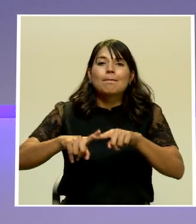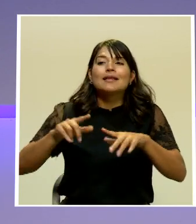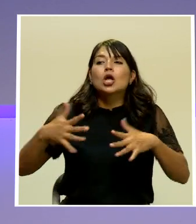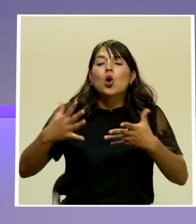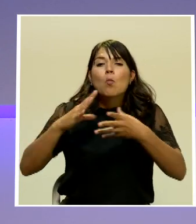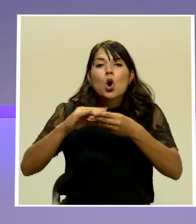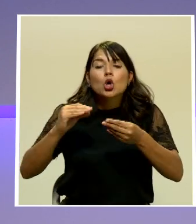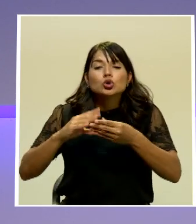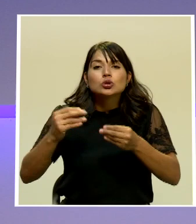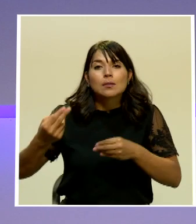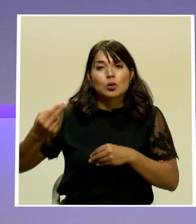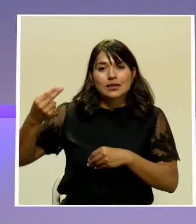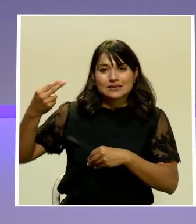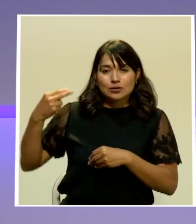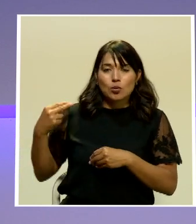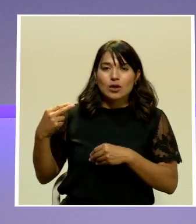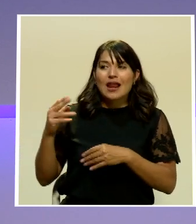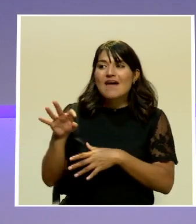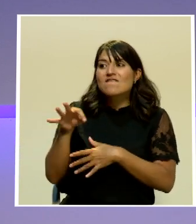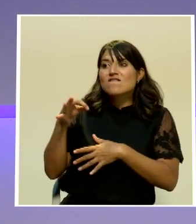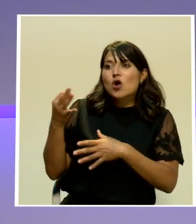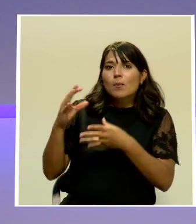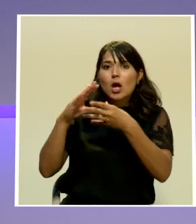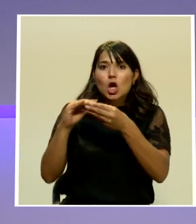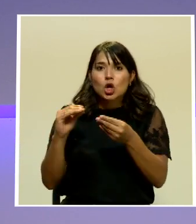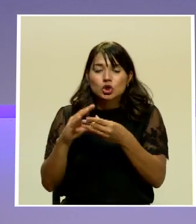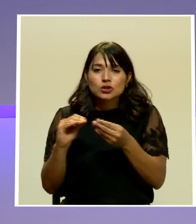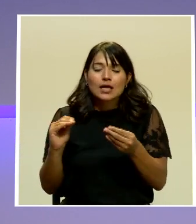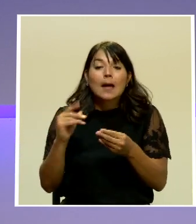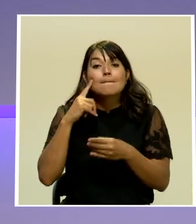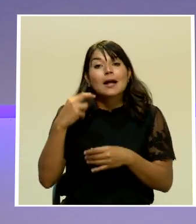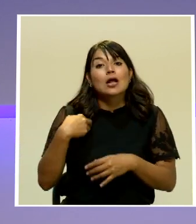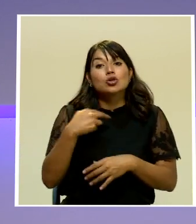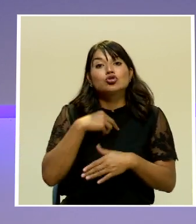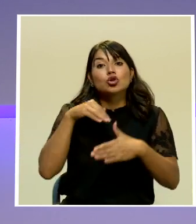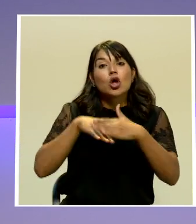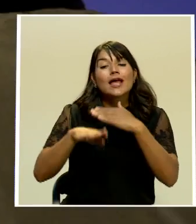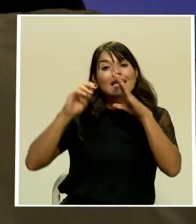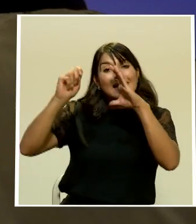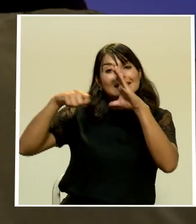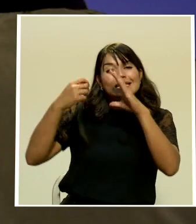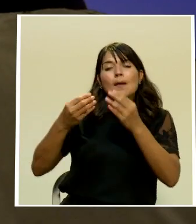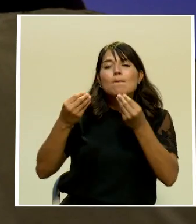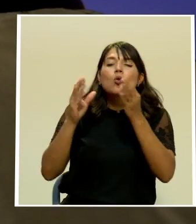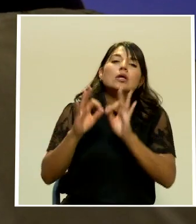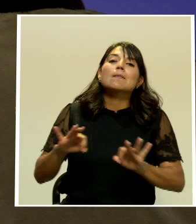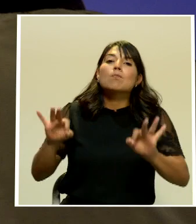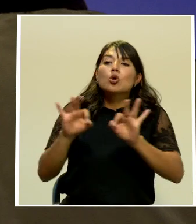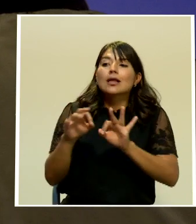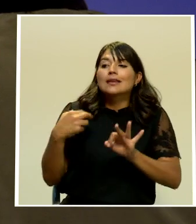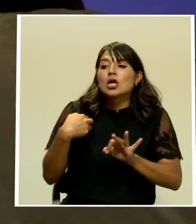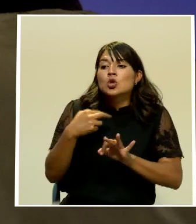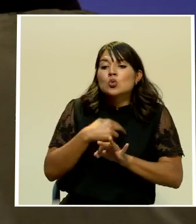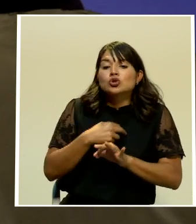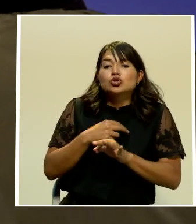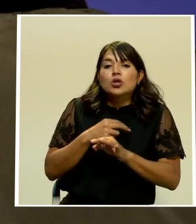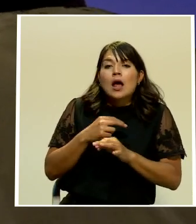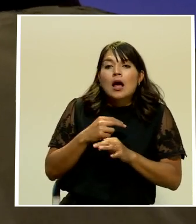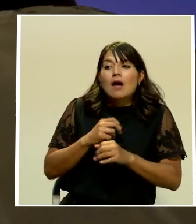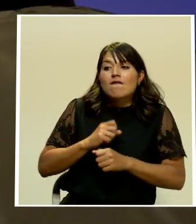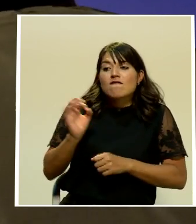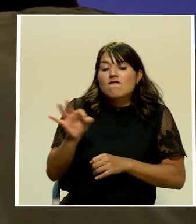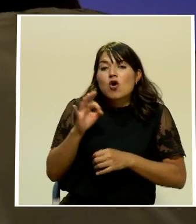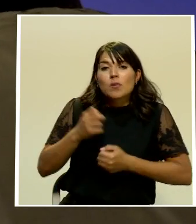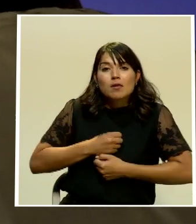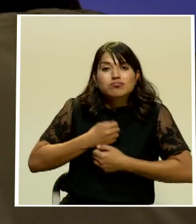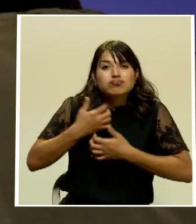con la narrativa, el tipo de narrativa. Para nosotros en el cine es muy importante el lenguaje. ¿Cuál es el lenguaje que te diferencia o